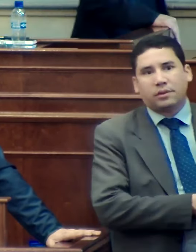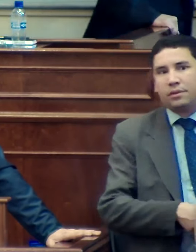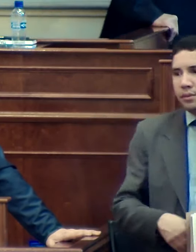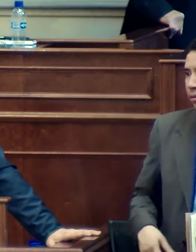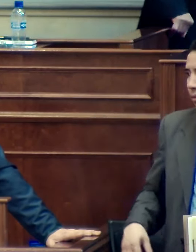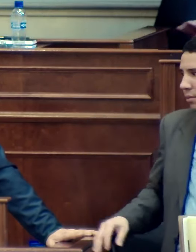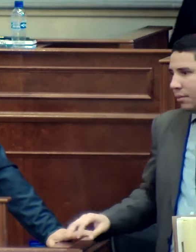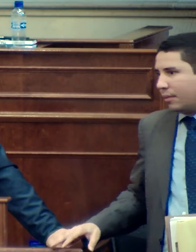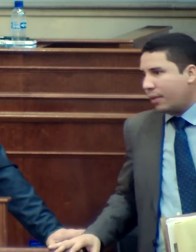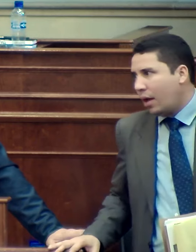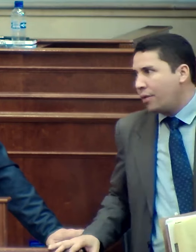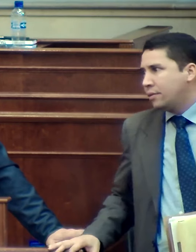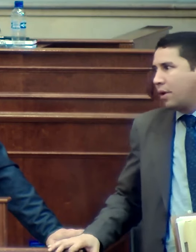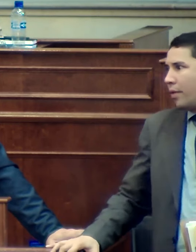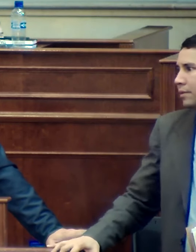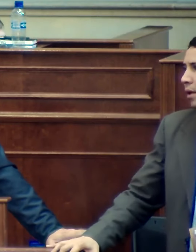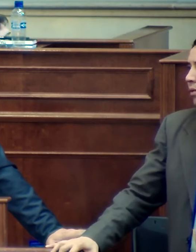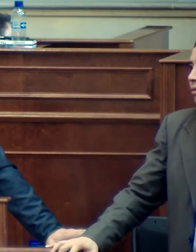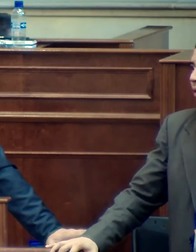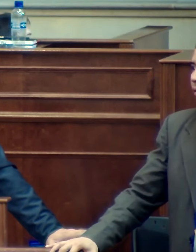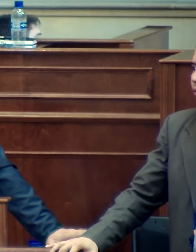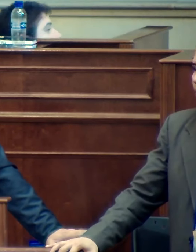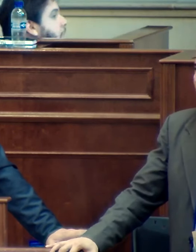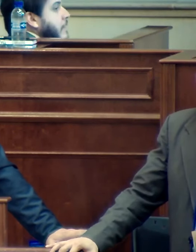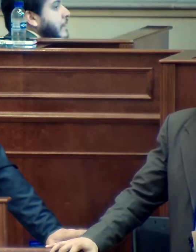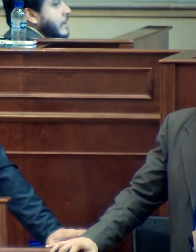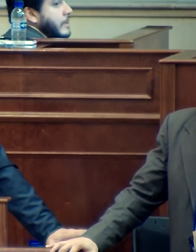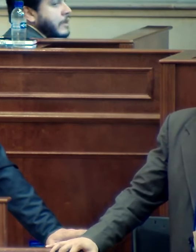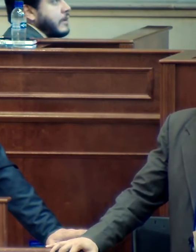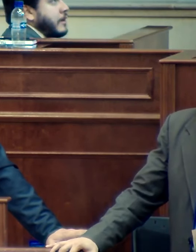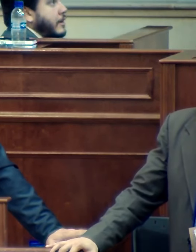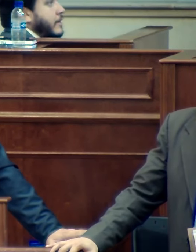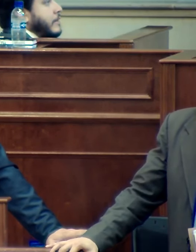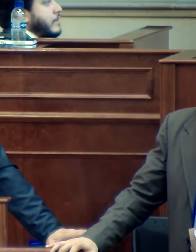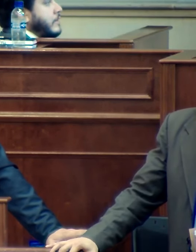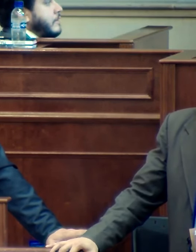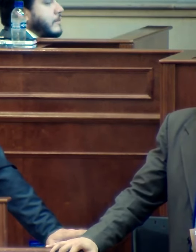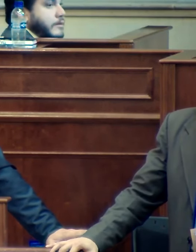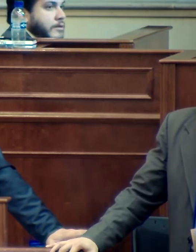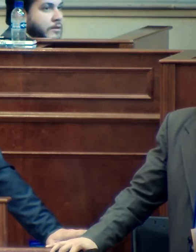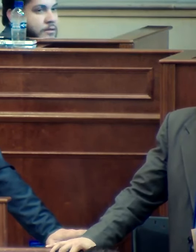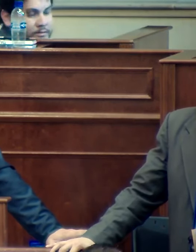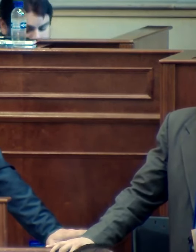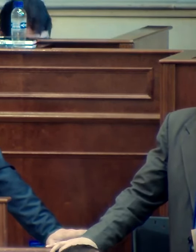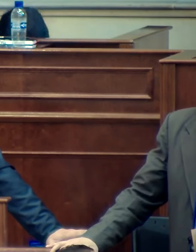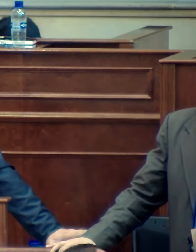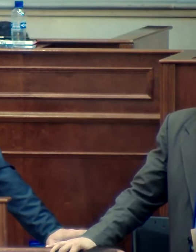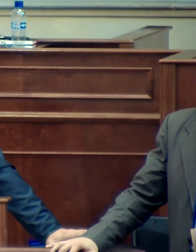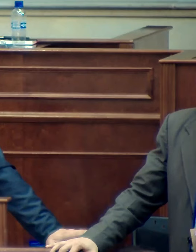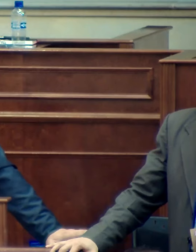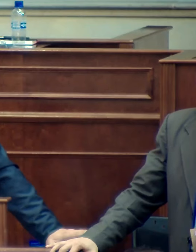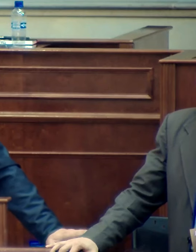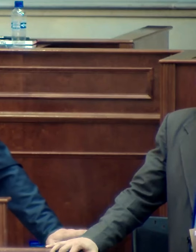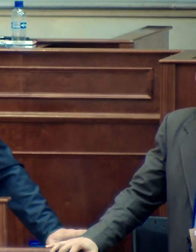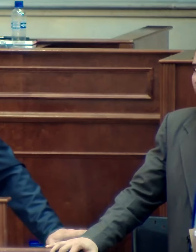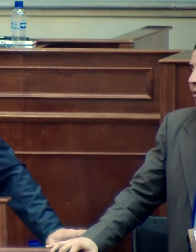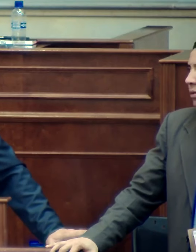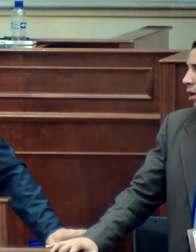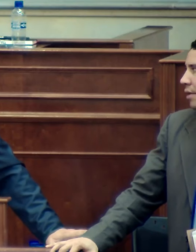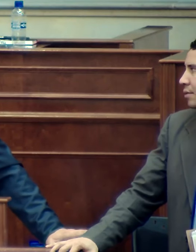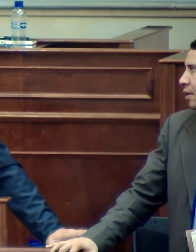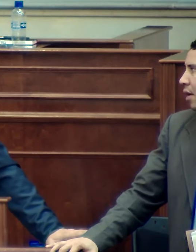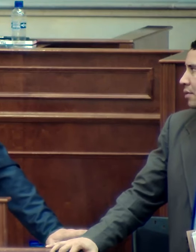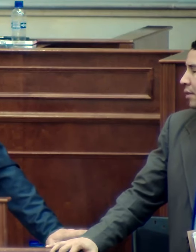último debate la mayoría de los congresistas ya presentaron sus impedimentos en la primera vuelta y ya fueron